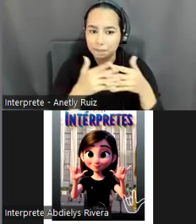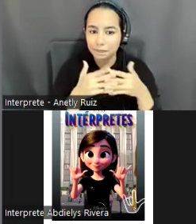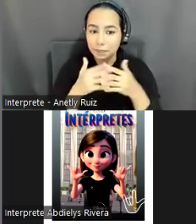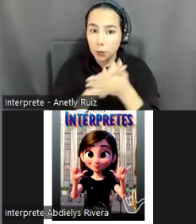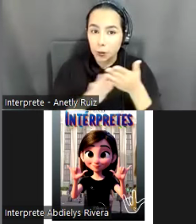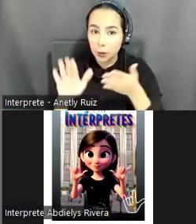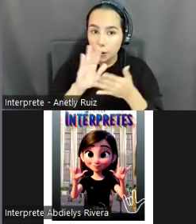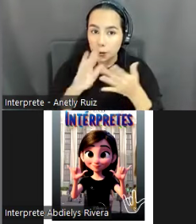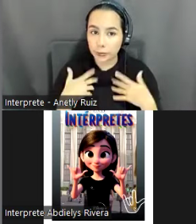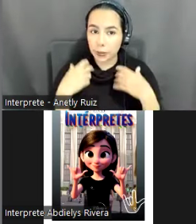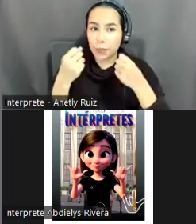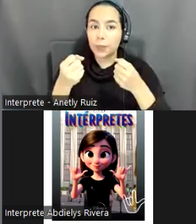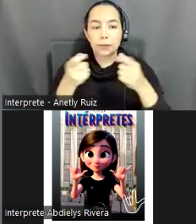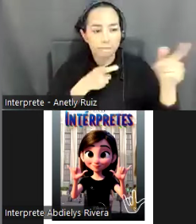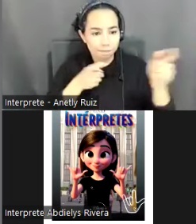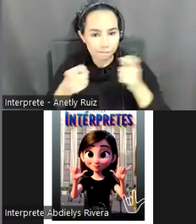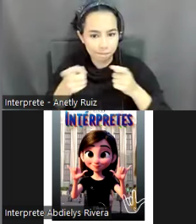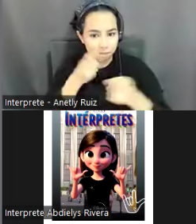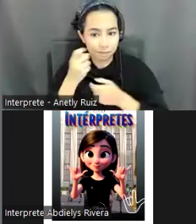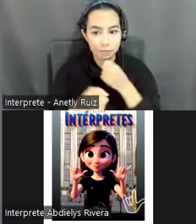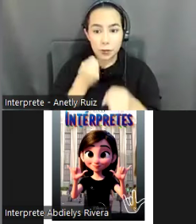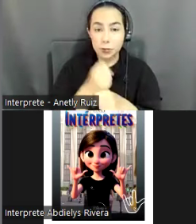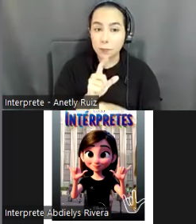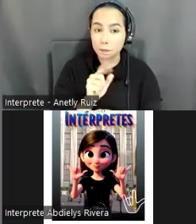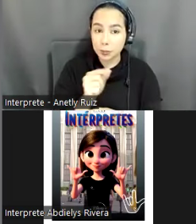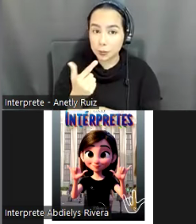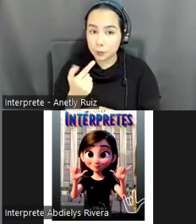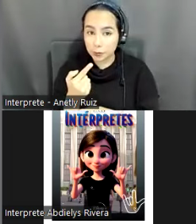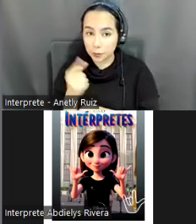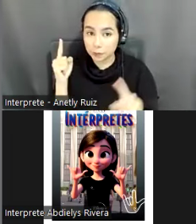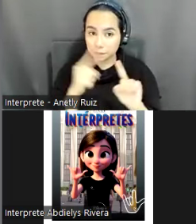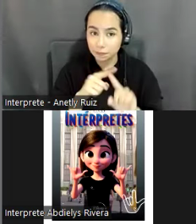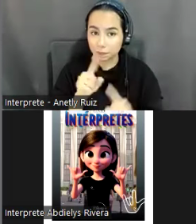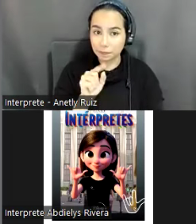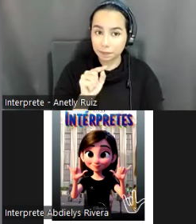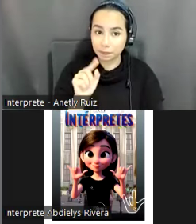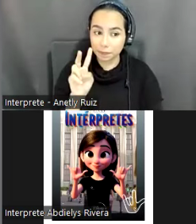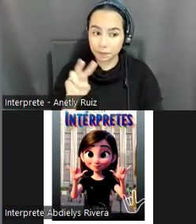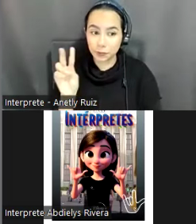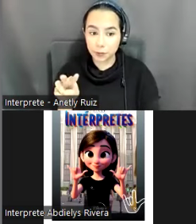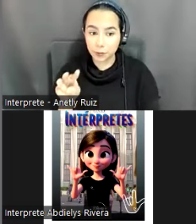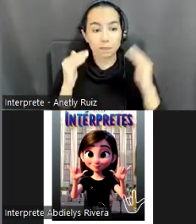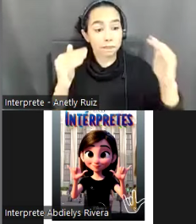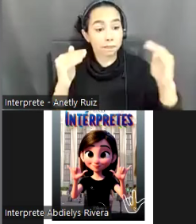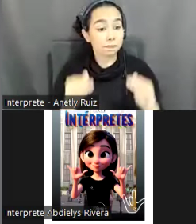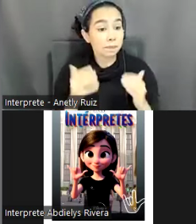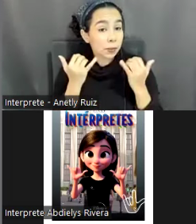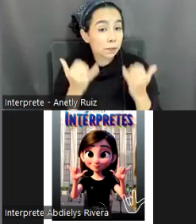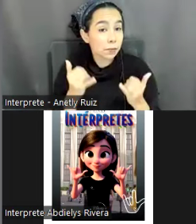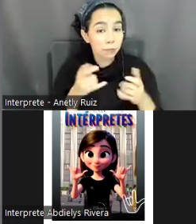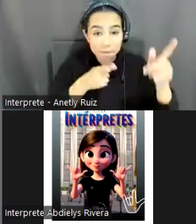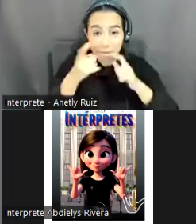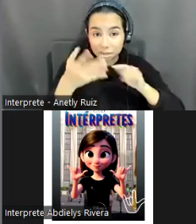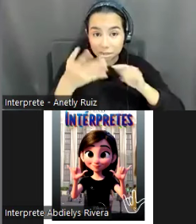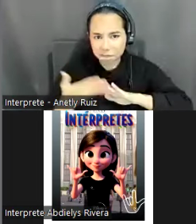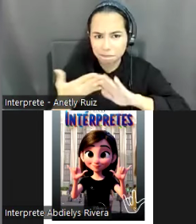2022. Actualmente es directora de operaciones de Alivia Specialty Pharmacy, donde se